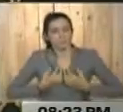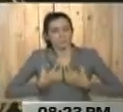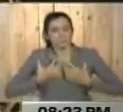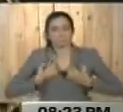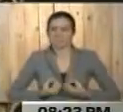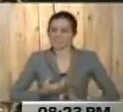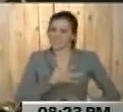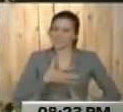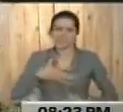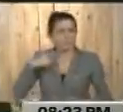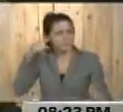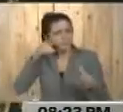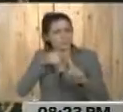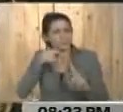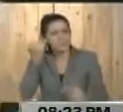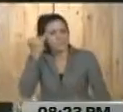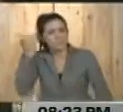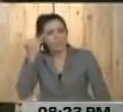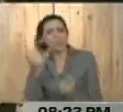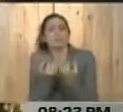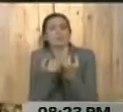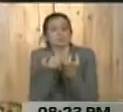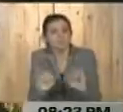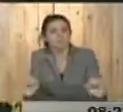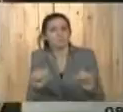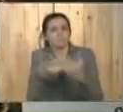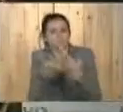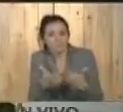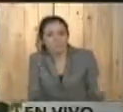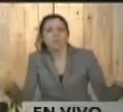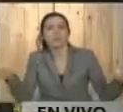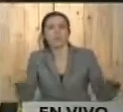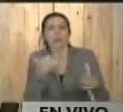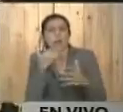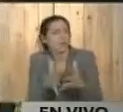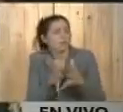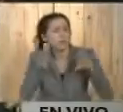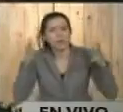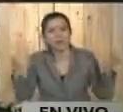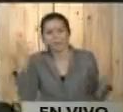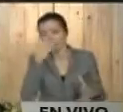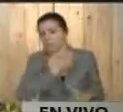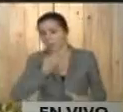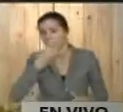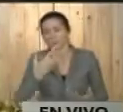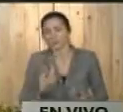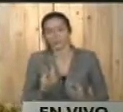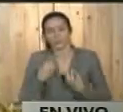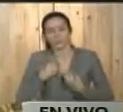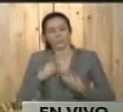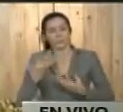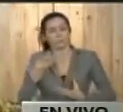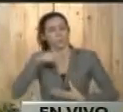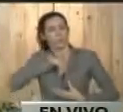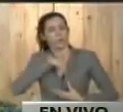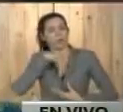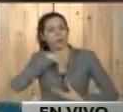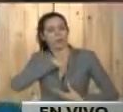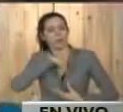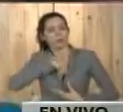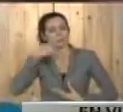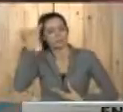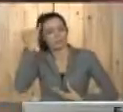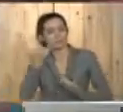la justicia, para lo grande, para lo hermoso. Yo he seguido